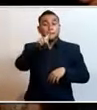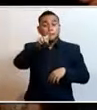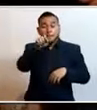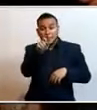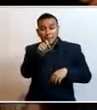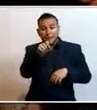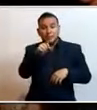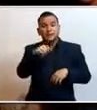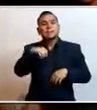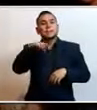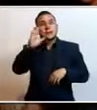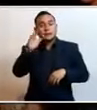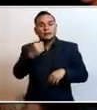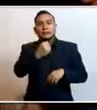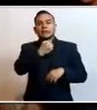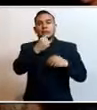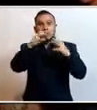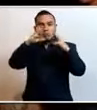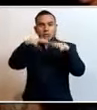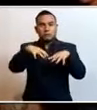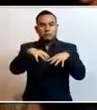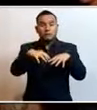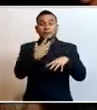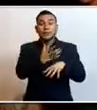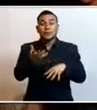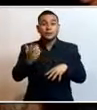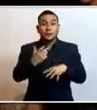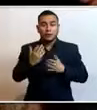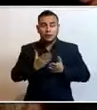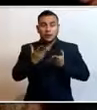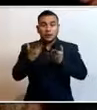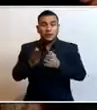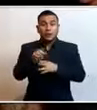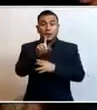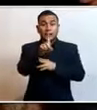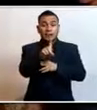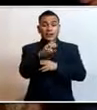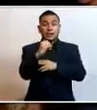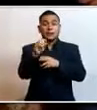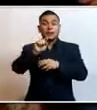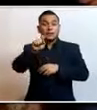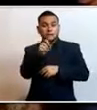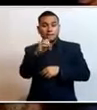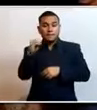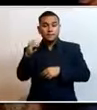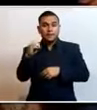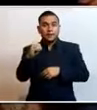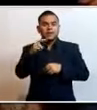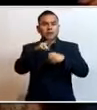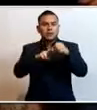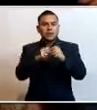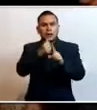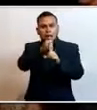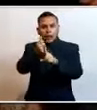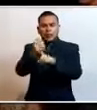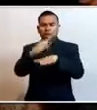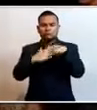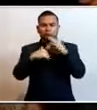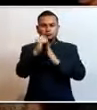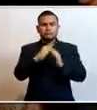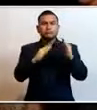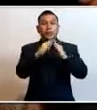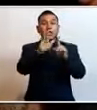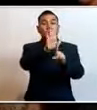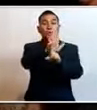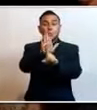perdidas. La promesa de dar $10,000 por vivienda se mantiene. Eso quiere decir